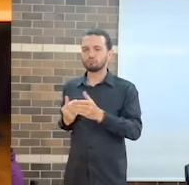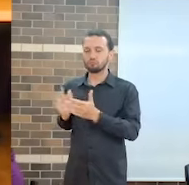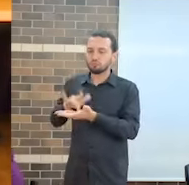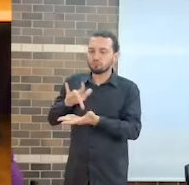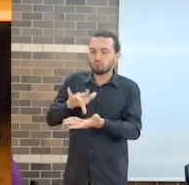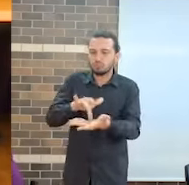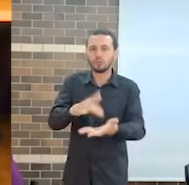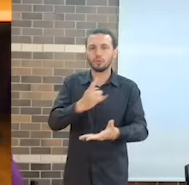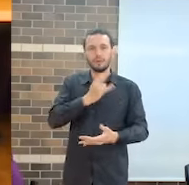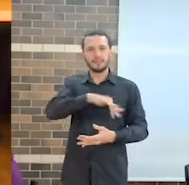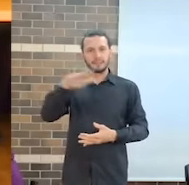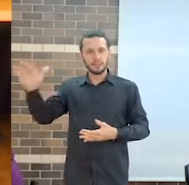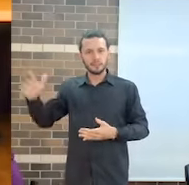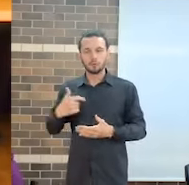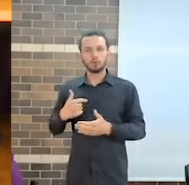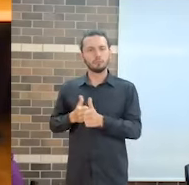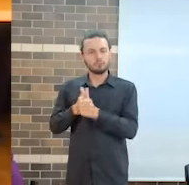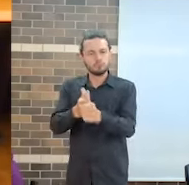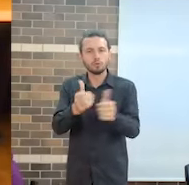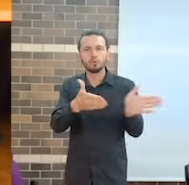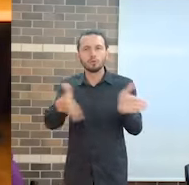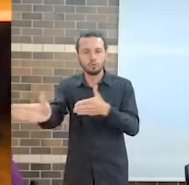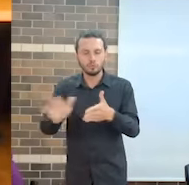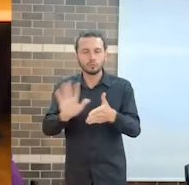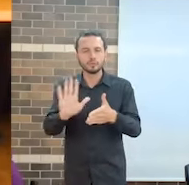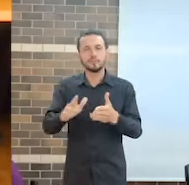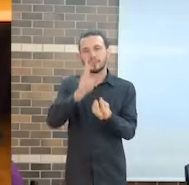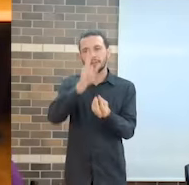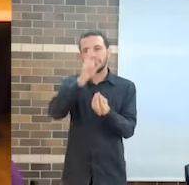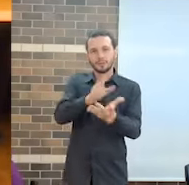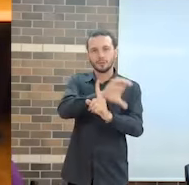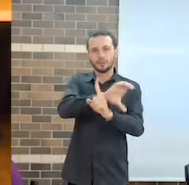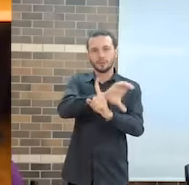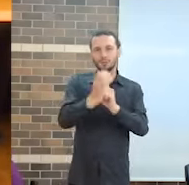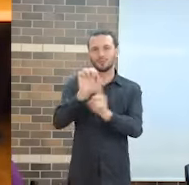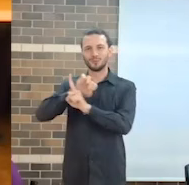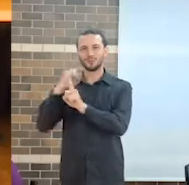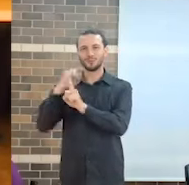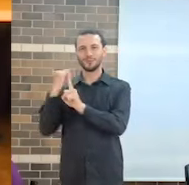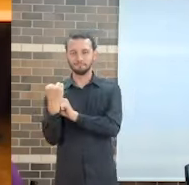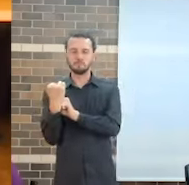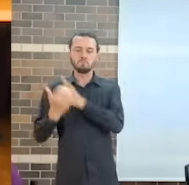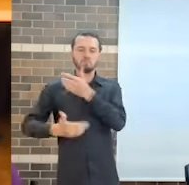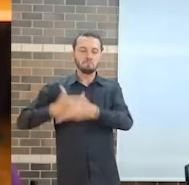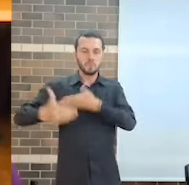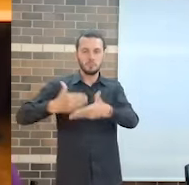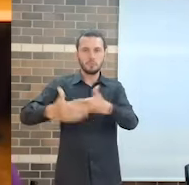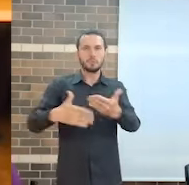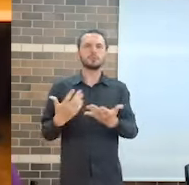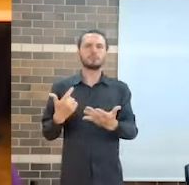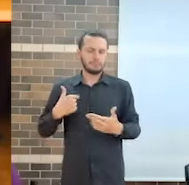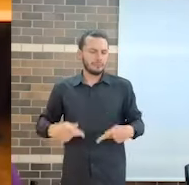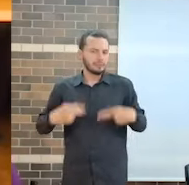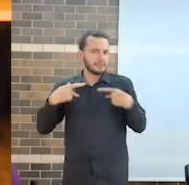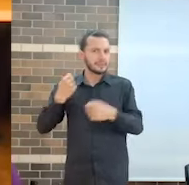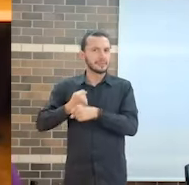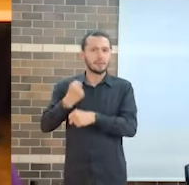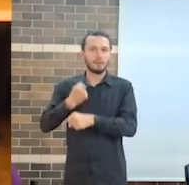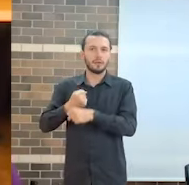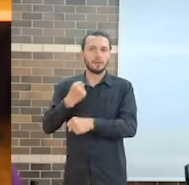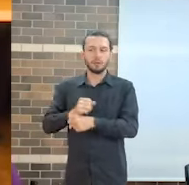curso de formación en diversidades, discapacidad, cultura y sociedad y además pues he trabajado a lo largo de mi vida con población